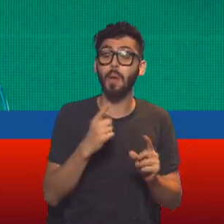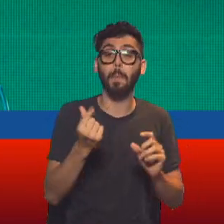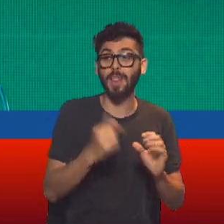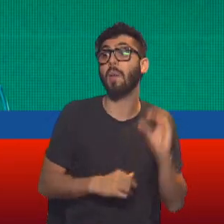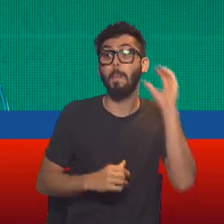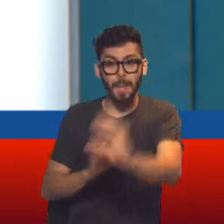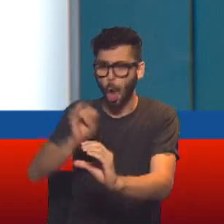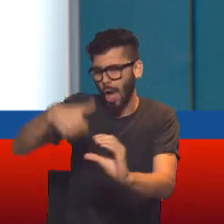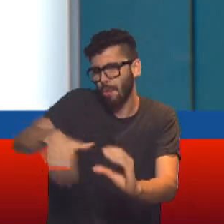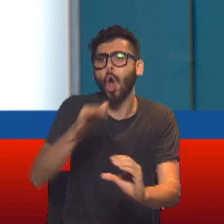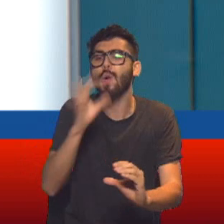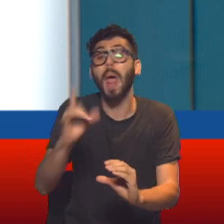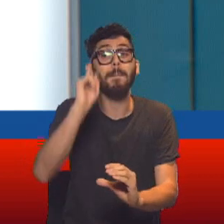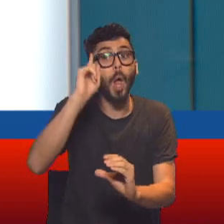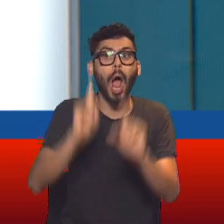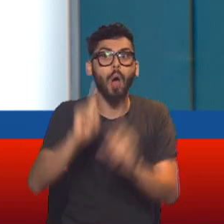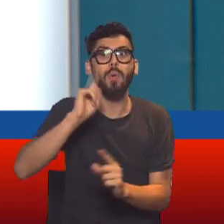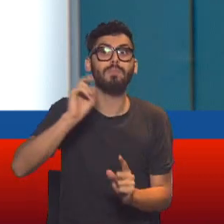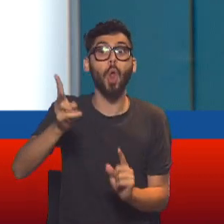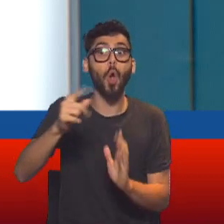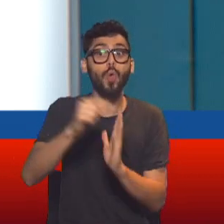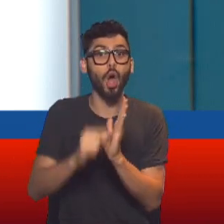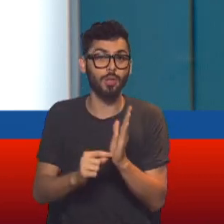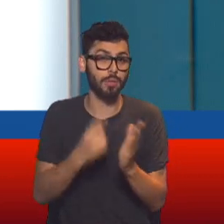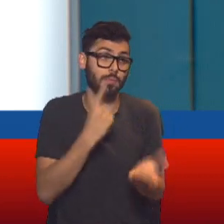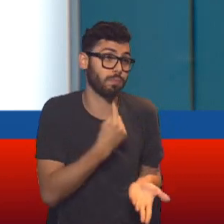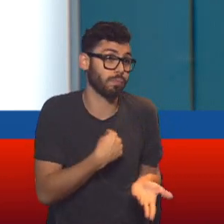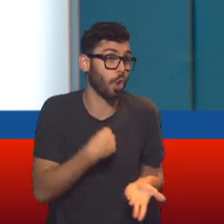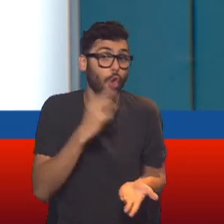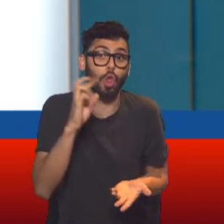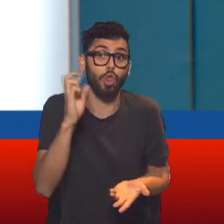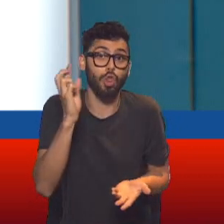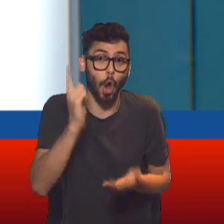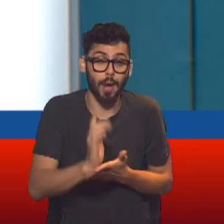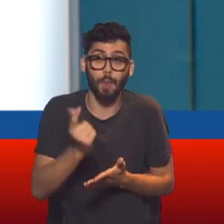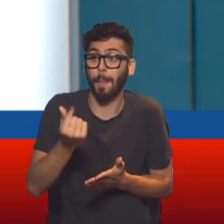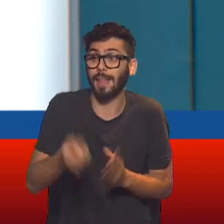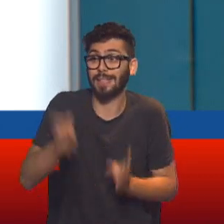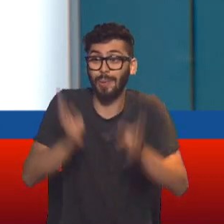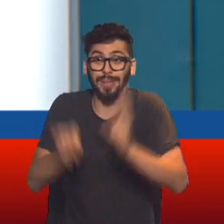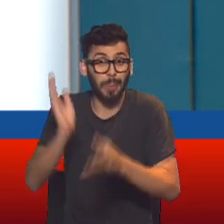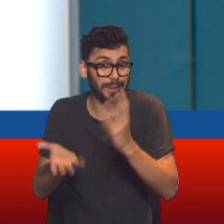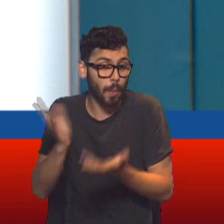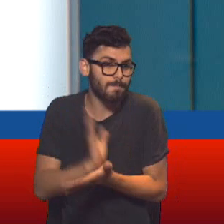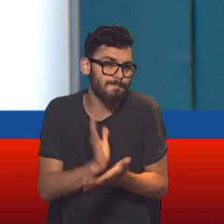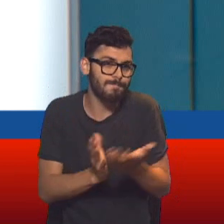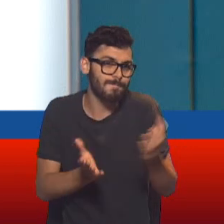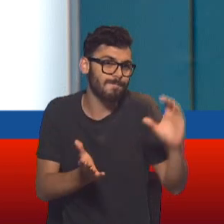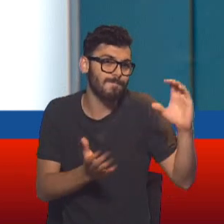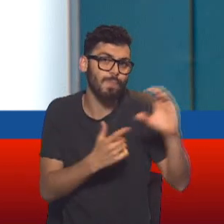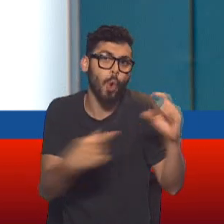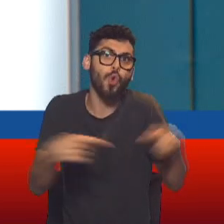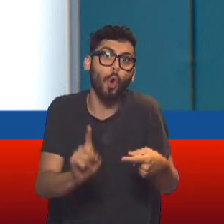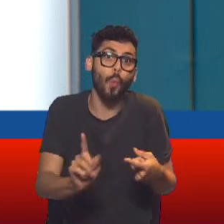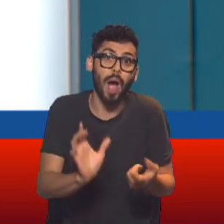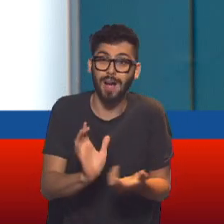cuando vos tenés una Claro. sangría permanente de dólares mediante la cuenta capital, es decir, fuga de capitales en criollo, bueno, no va. Eso